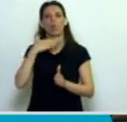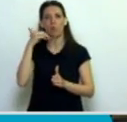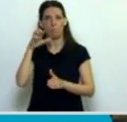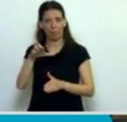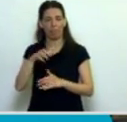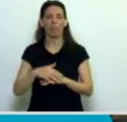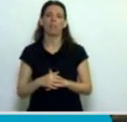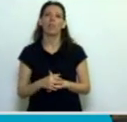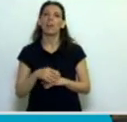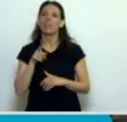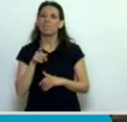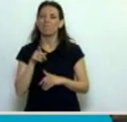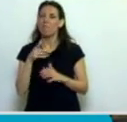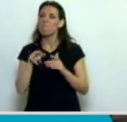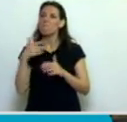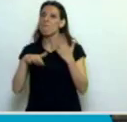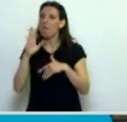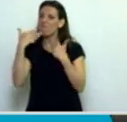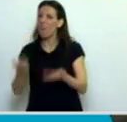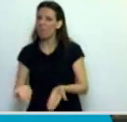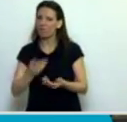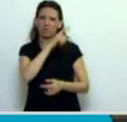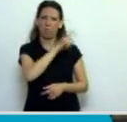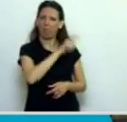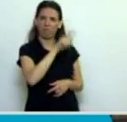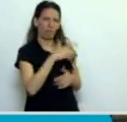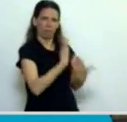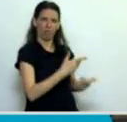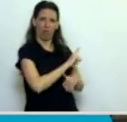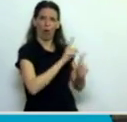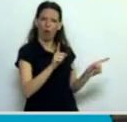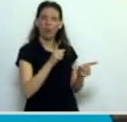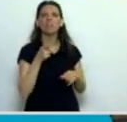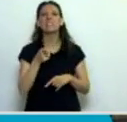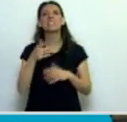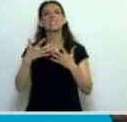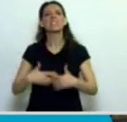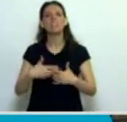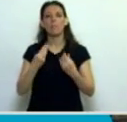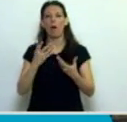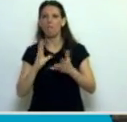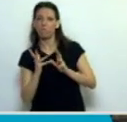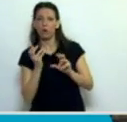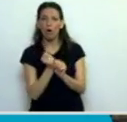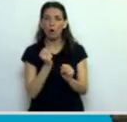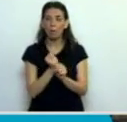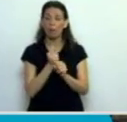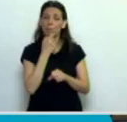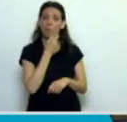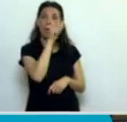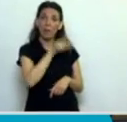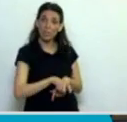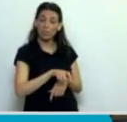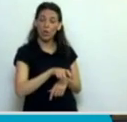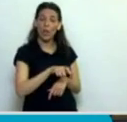jubilación y pensión. El sistema funcionaba de forma tal que, por ejemplo, los beneficiarios que se